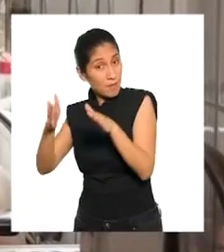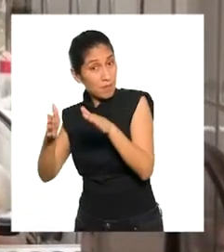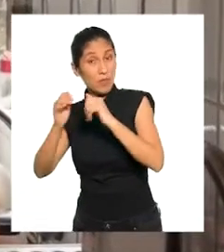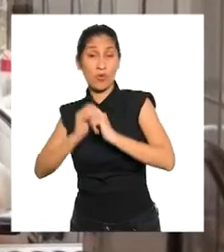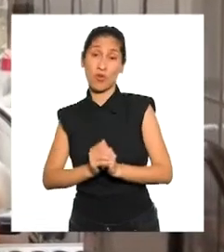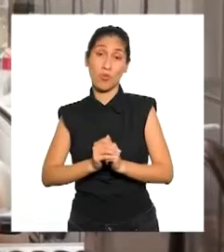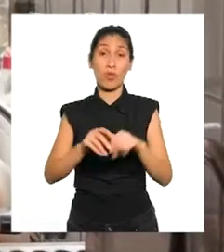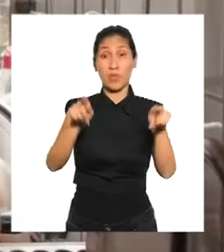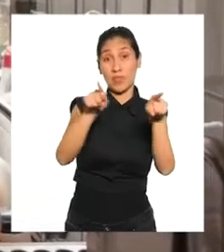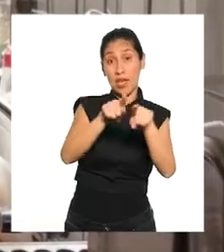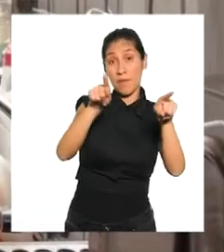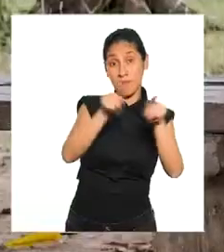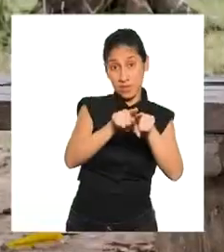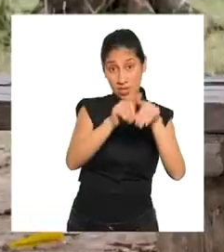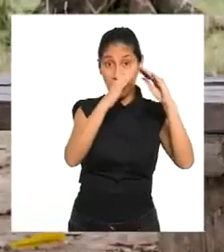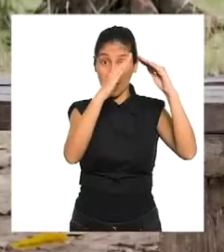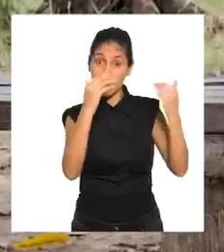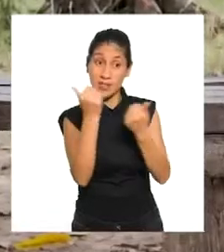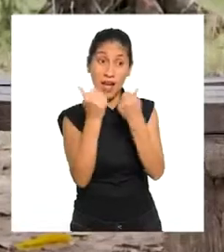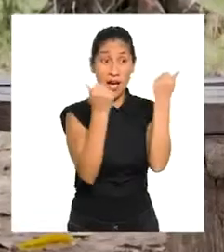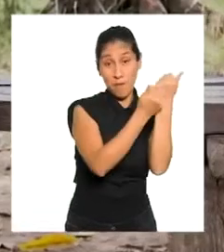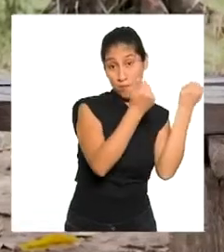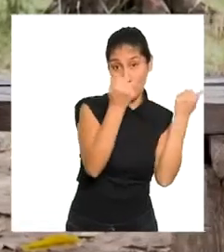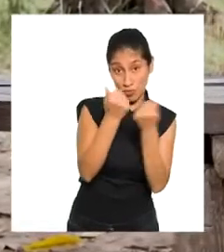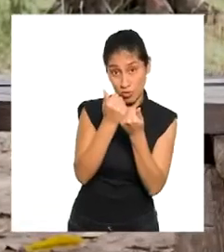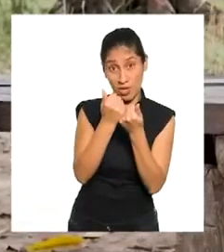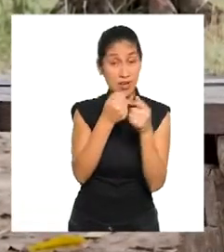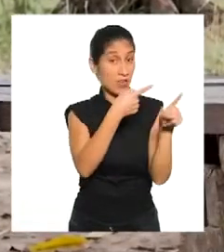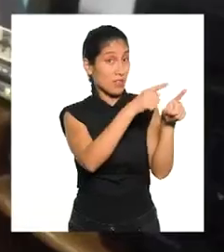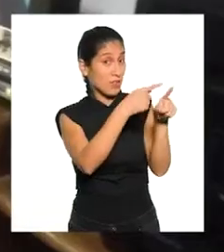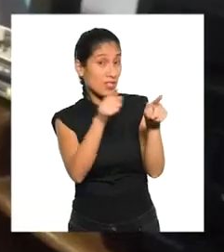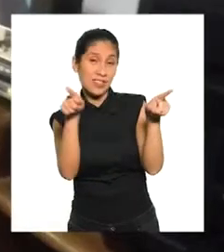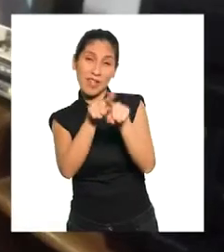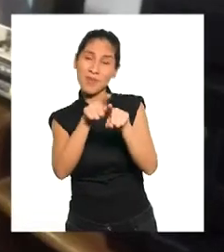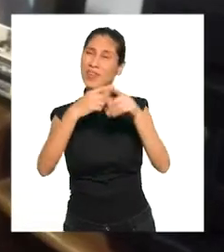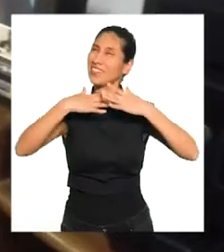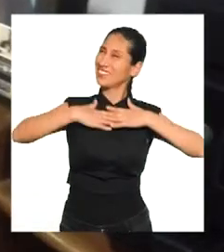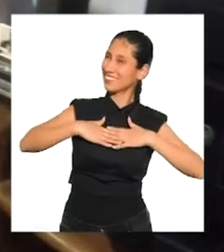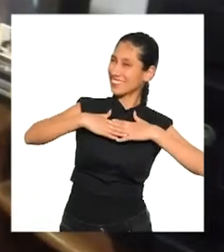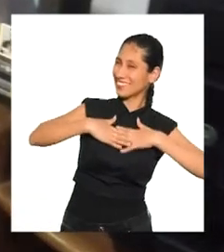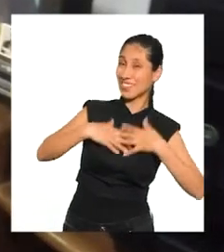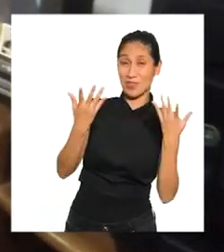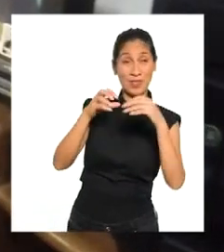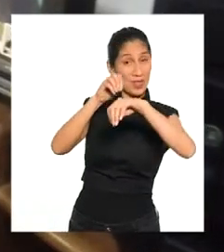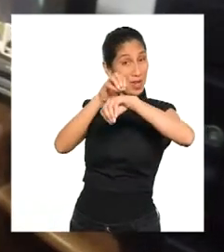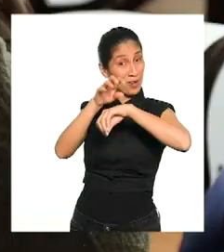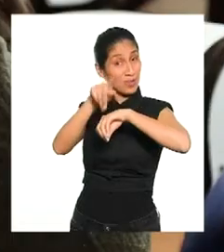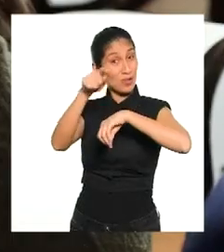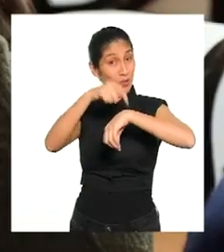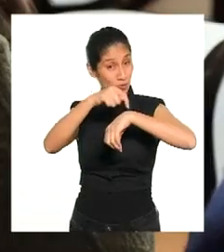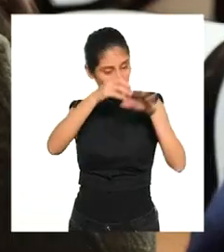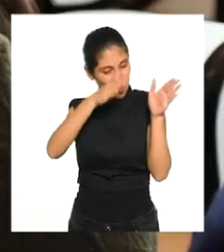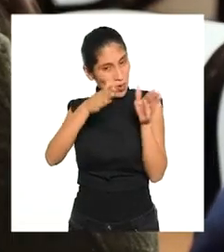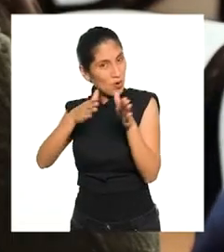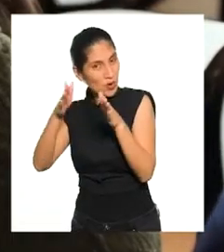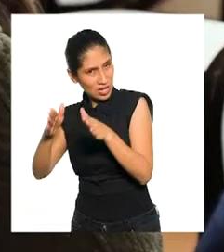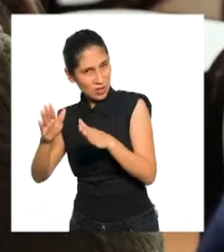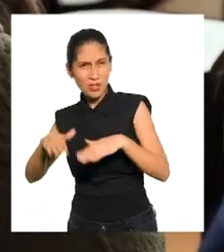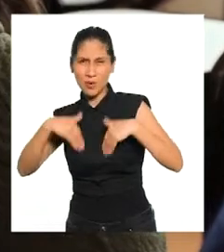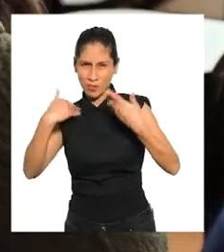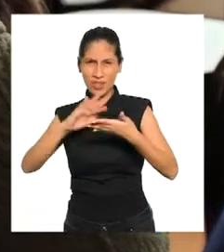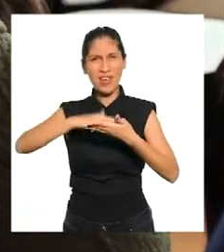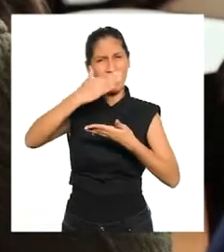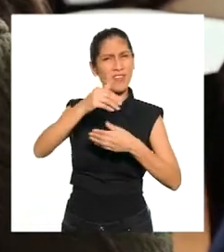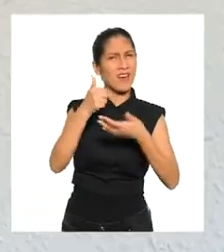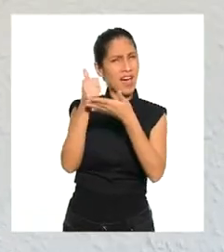dejar de ayudar en las labores de la casa y tener tiempo para distraernos. Por eso te recomiendo armar un horario flexible que puedas ajustar